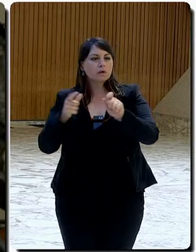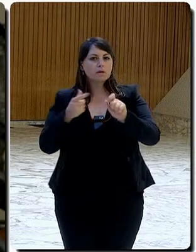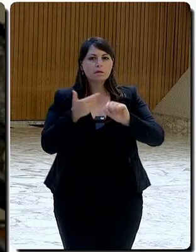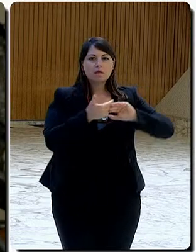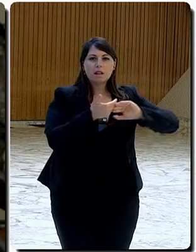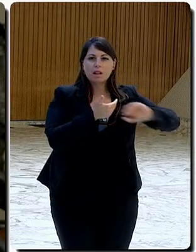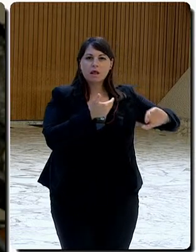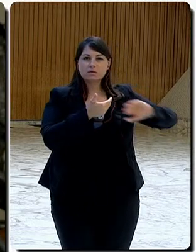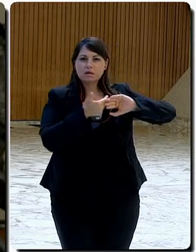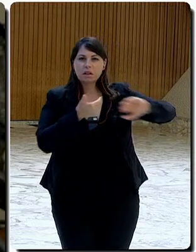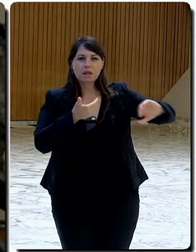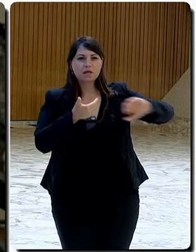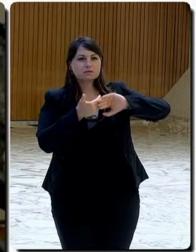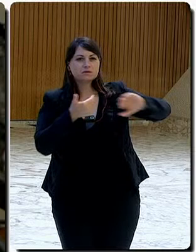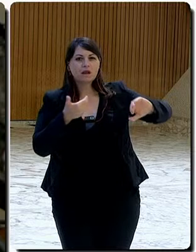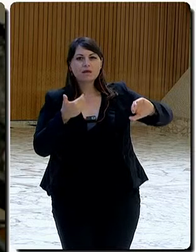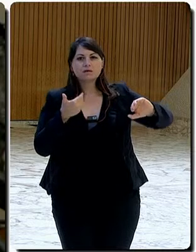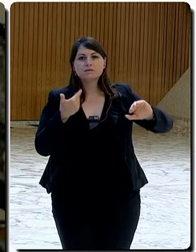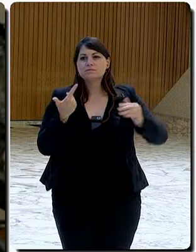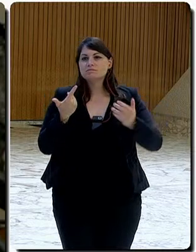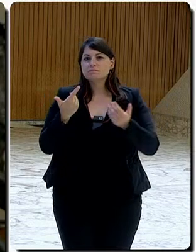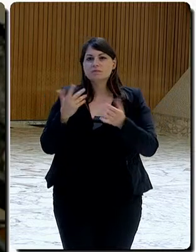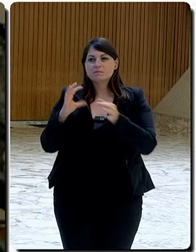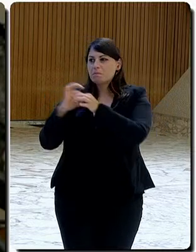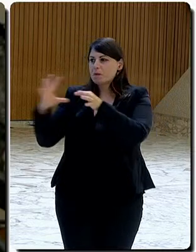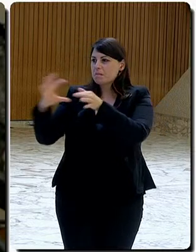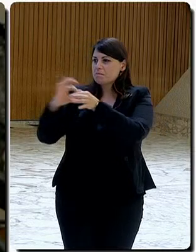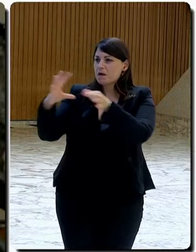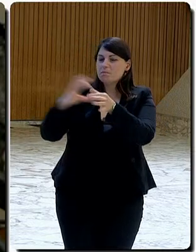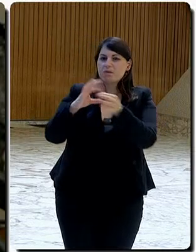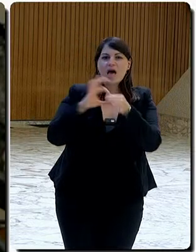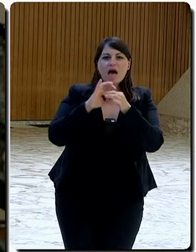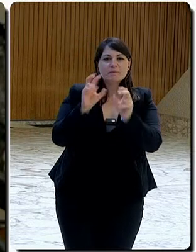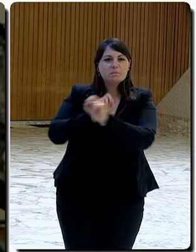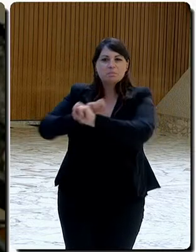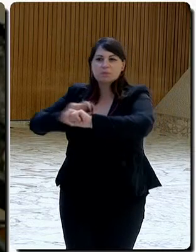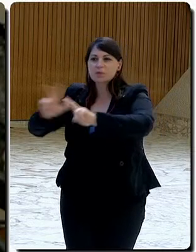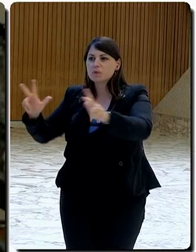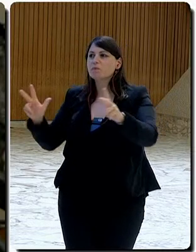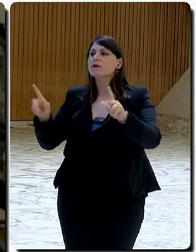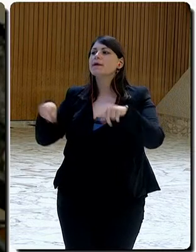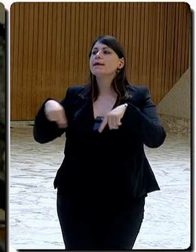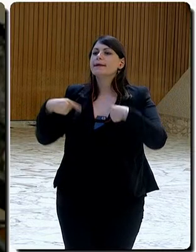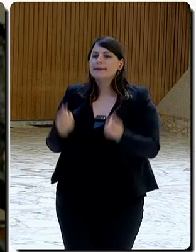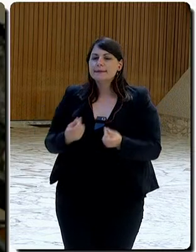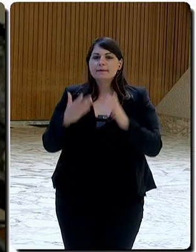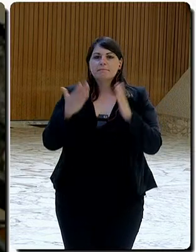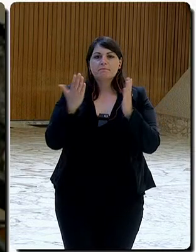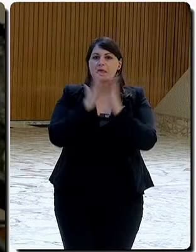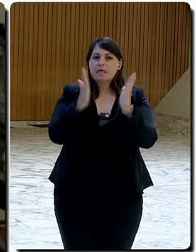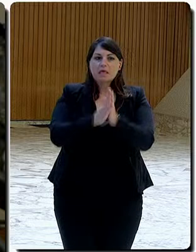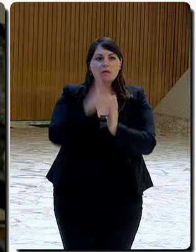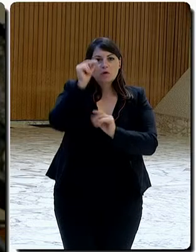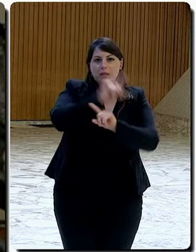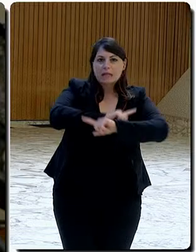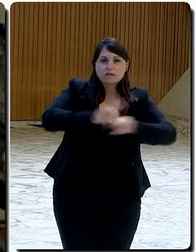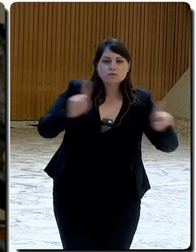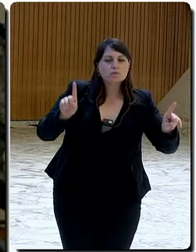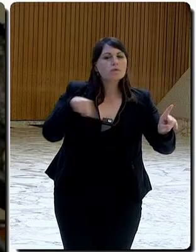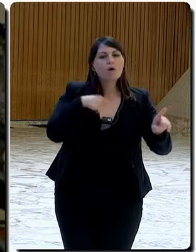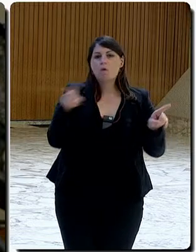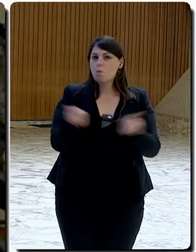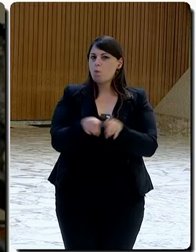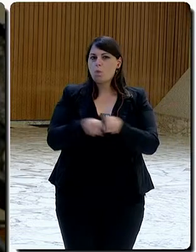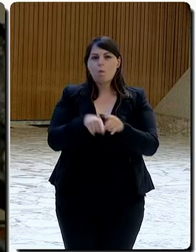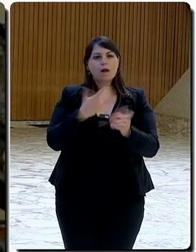Sin sus viejos amigos y sin conocer a nadie de la iglesia, él seguía contando su historia a todo el que la quisiera escuchar.